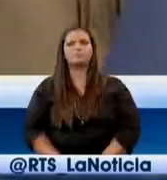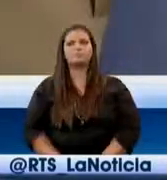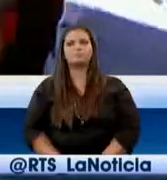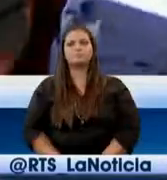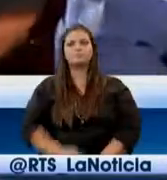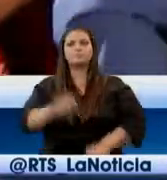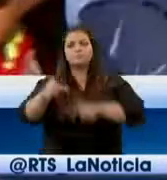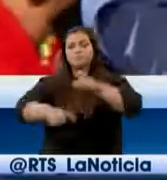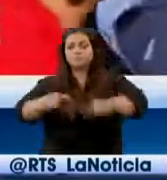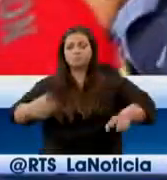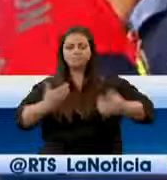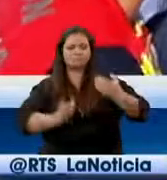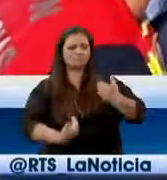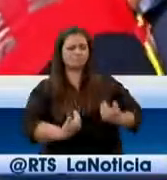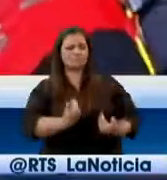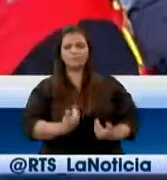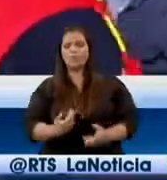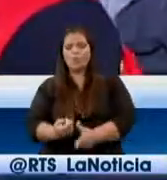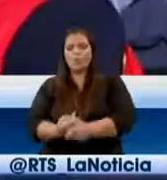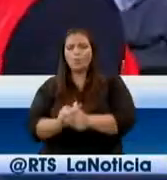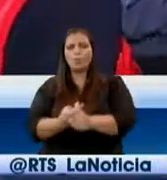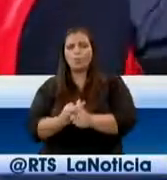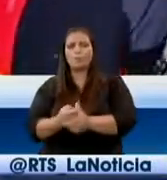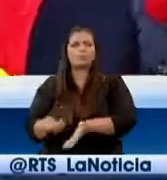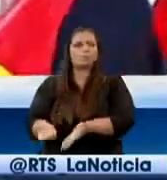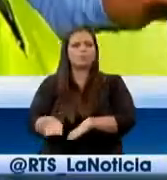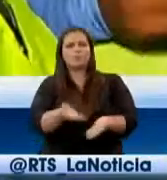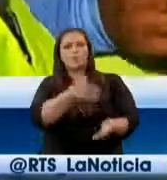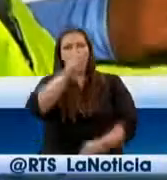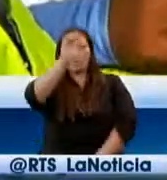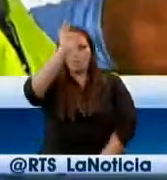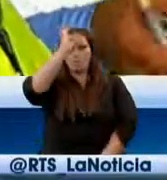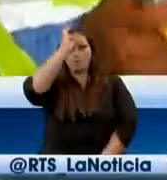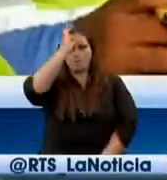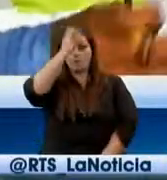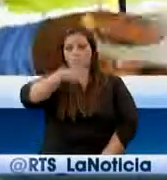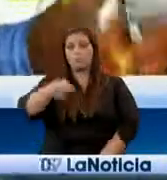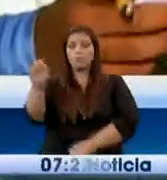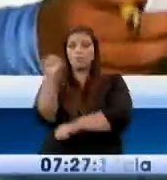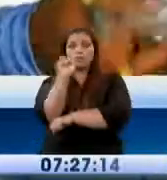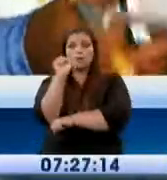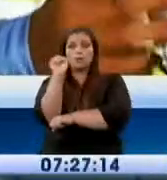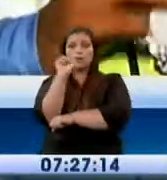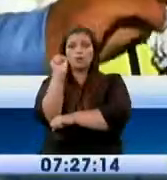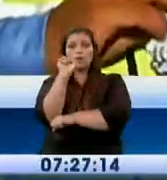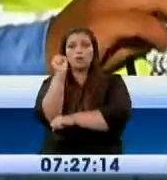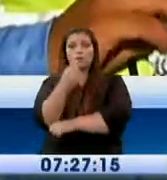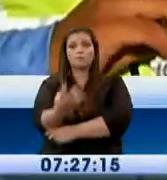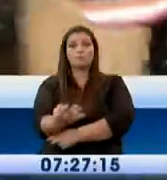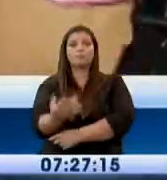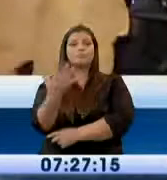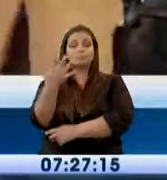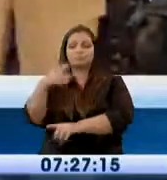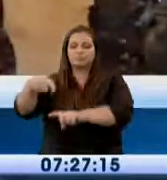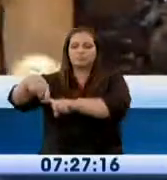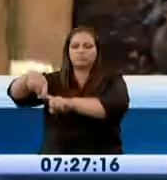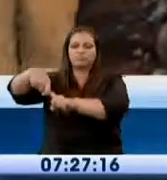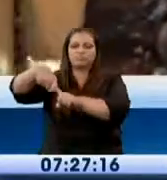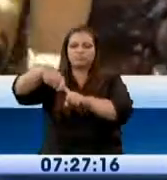Los vehículos al canchón de la CTE y a la Fiscalía los conductores para que respondan por lo